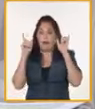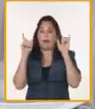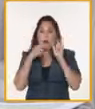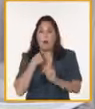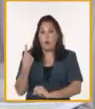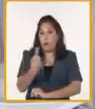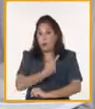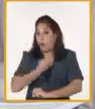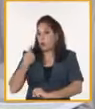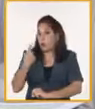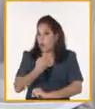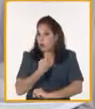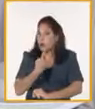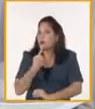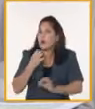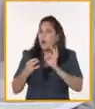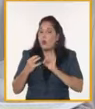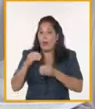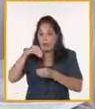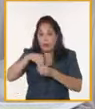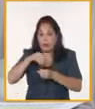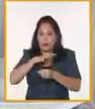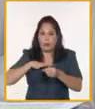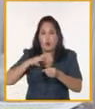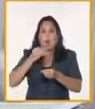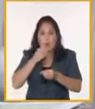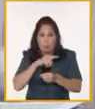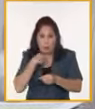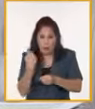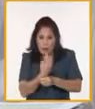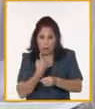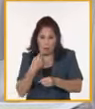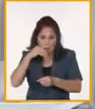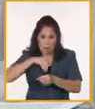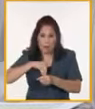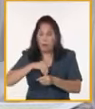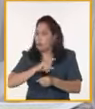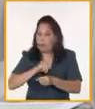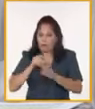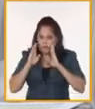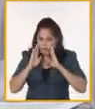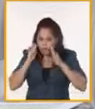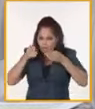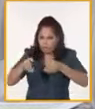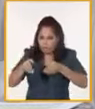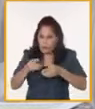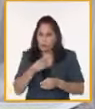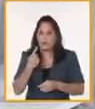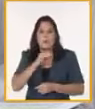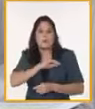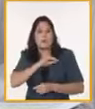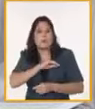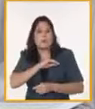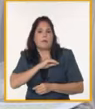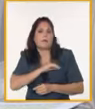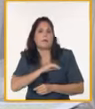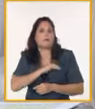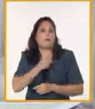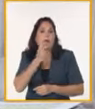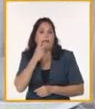podemos acabar con nuestro socialismo y hacia ahí tenemos que virar y enfilar todos nuestros sentidos toda nuestra